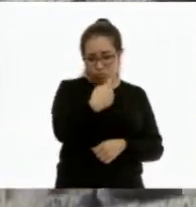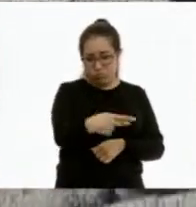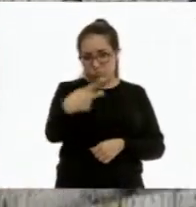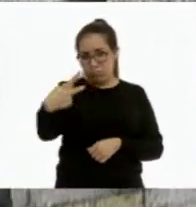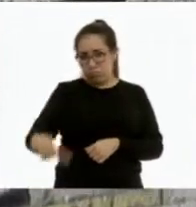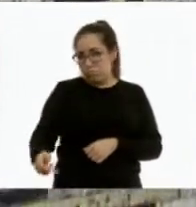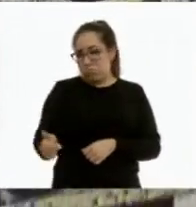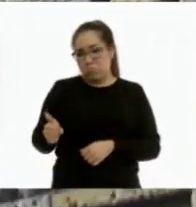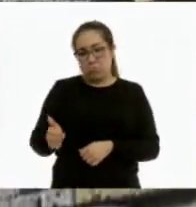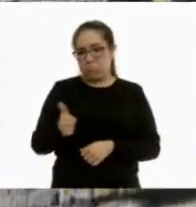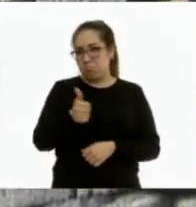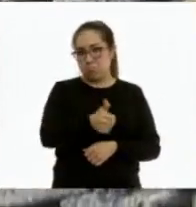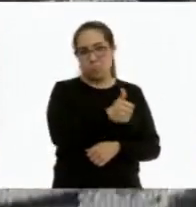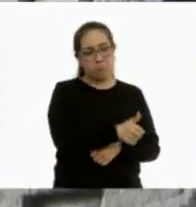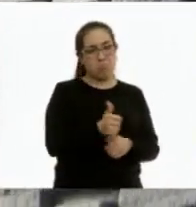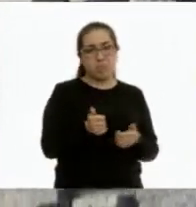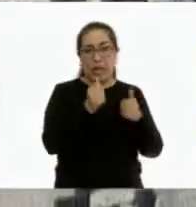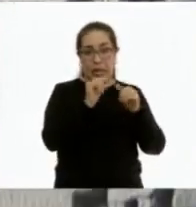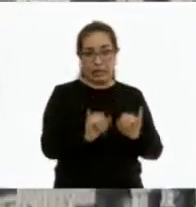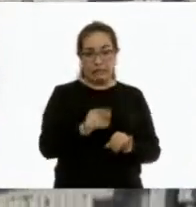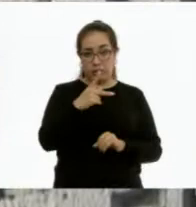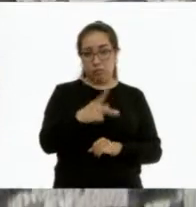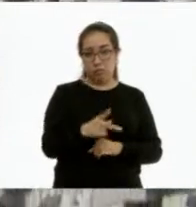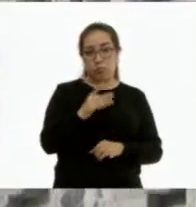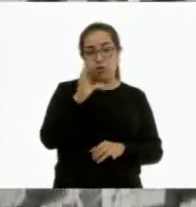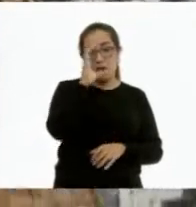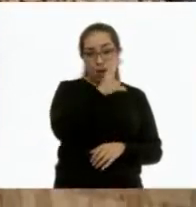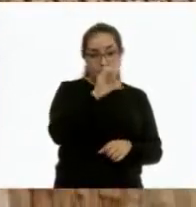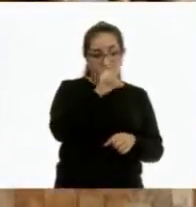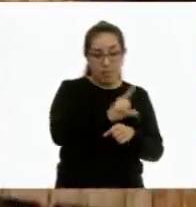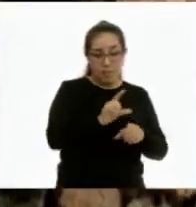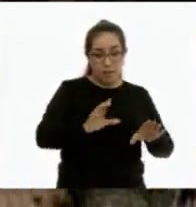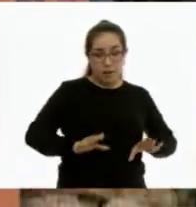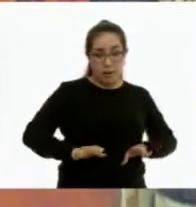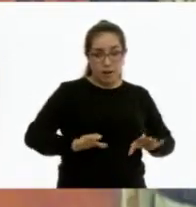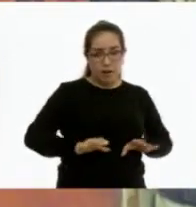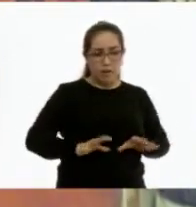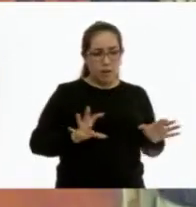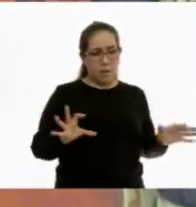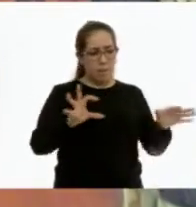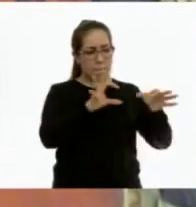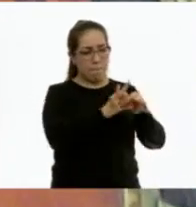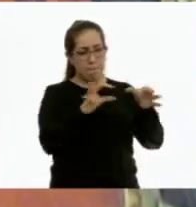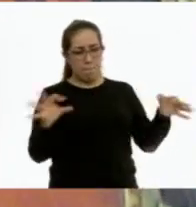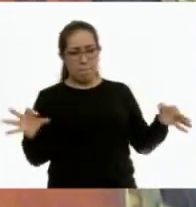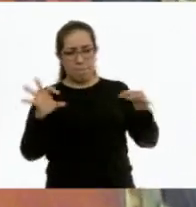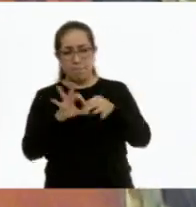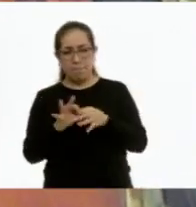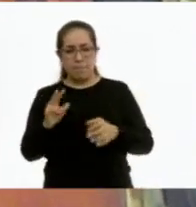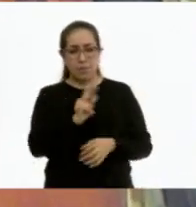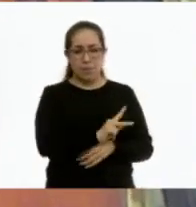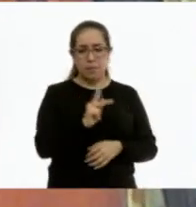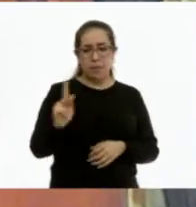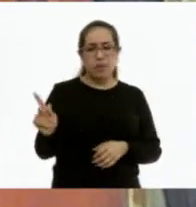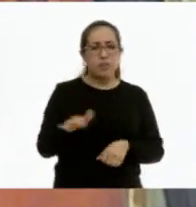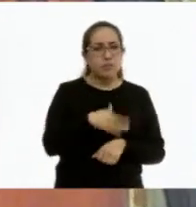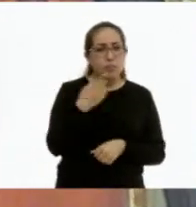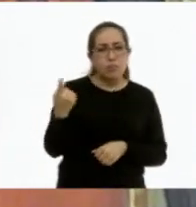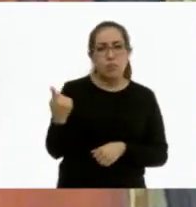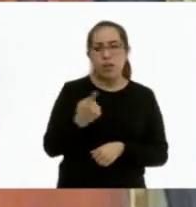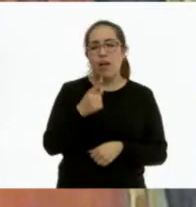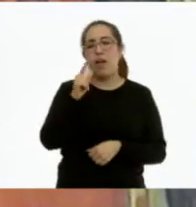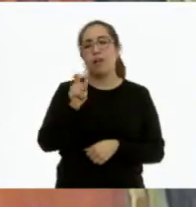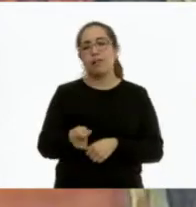los rasgos estilísticos compartidos son producto del intenso intercambio comercial cuyas huellas aparecen en lugares